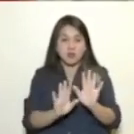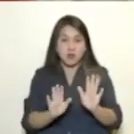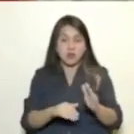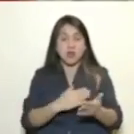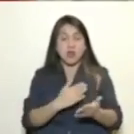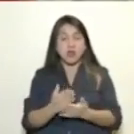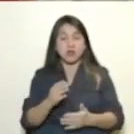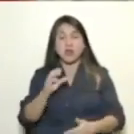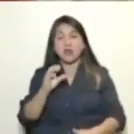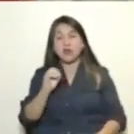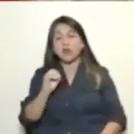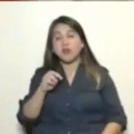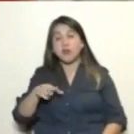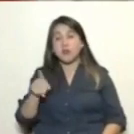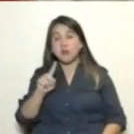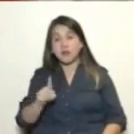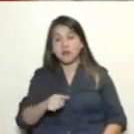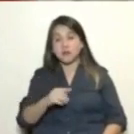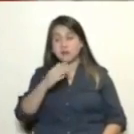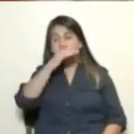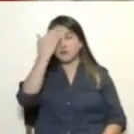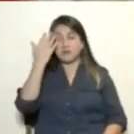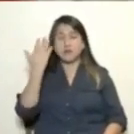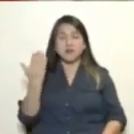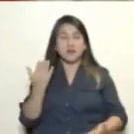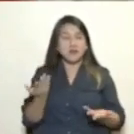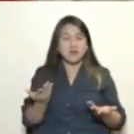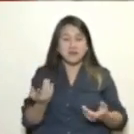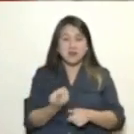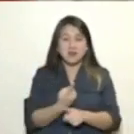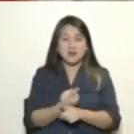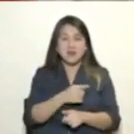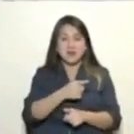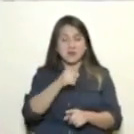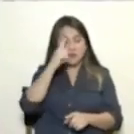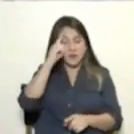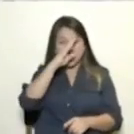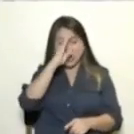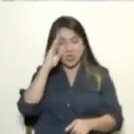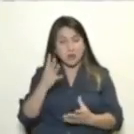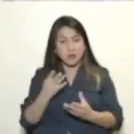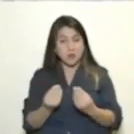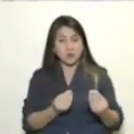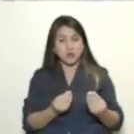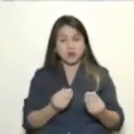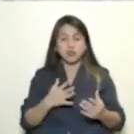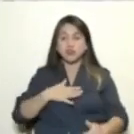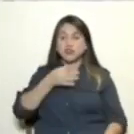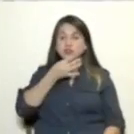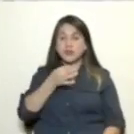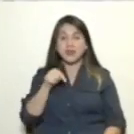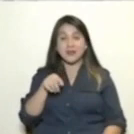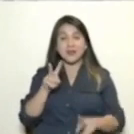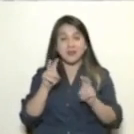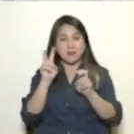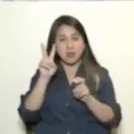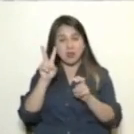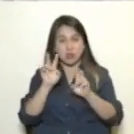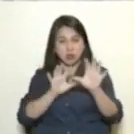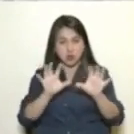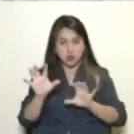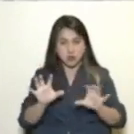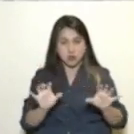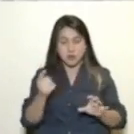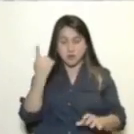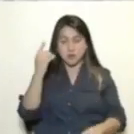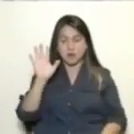OMS completamente sobrepasada, cuál es el lugar de las conversaciones, etcétera. ¿Qué va a pasar ahí? Bueno, yo diría respecto a este tema dos cosas. Lo